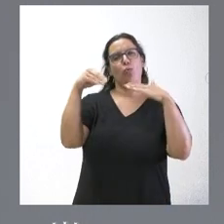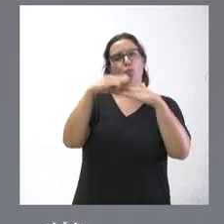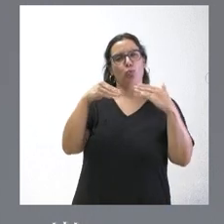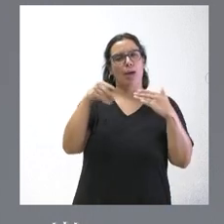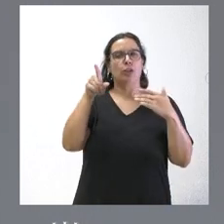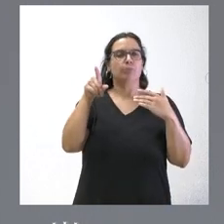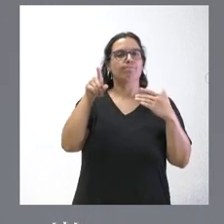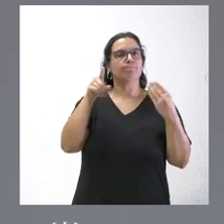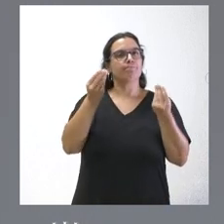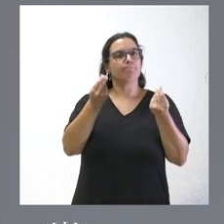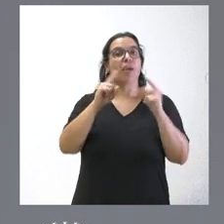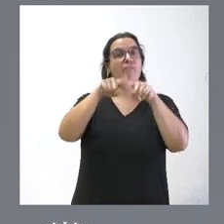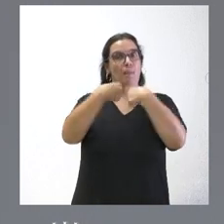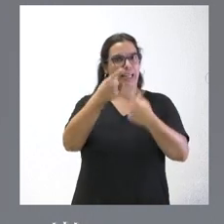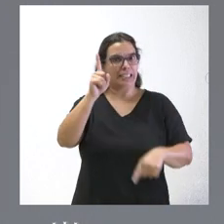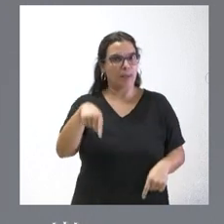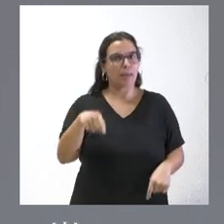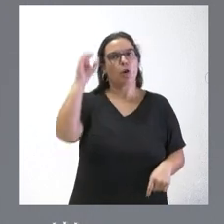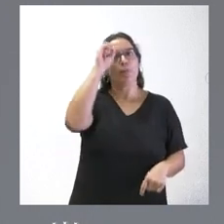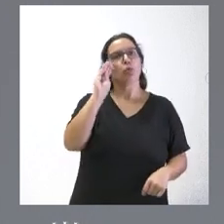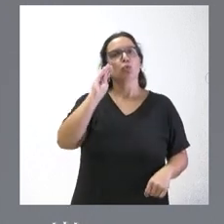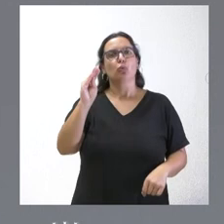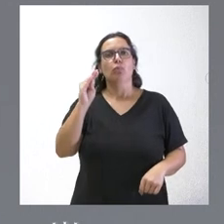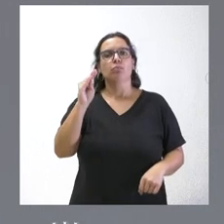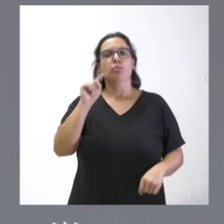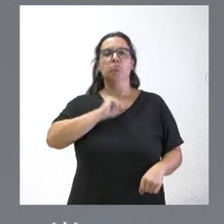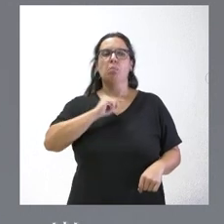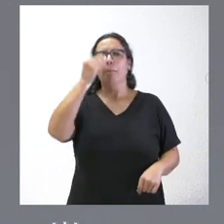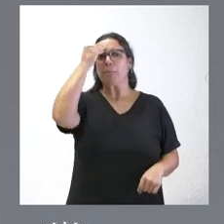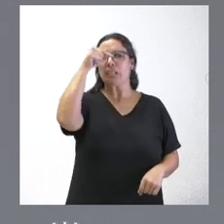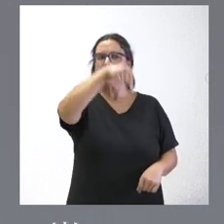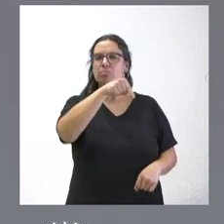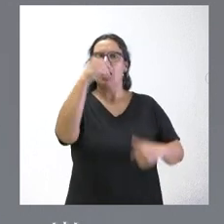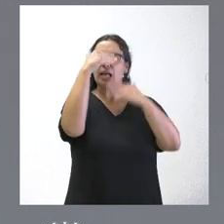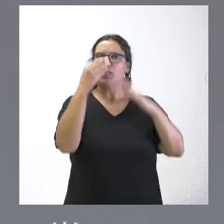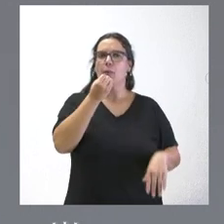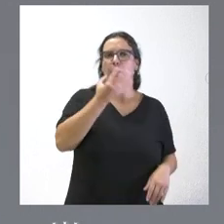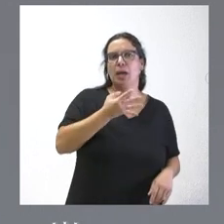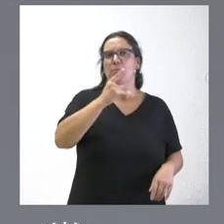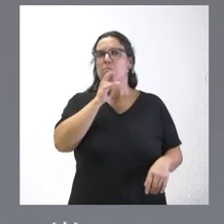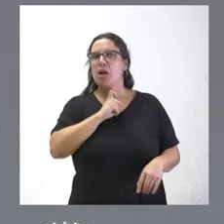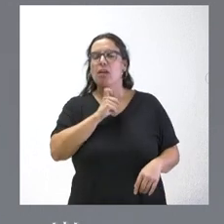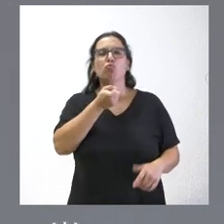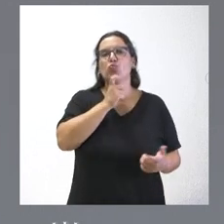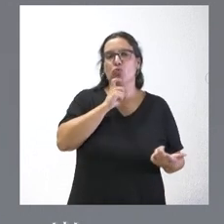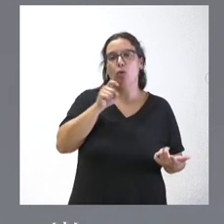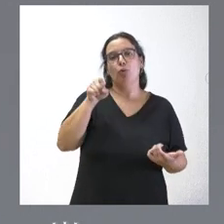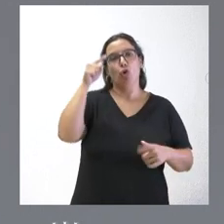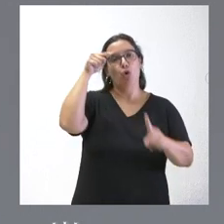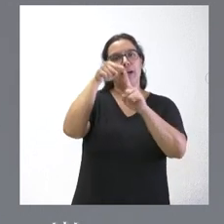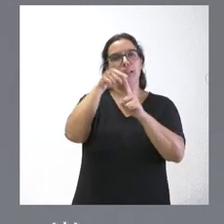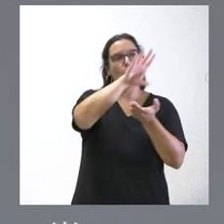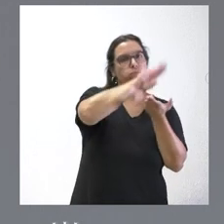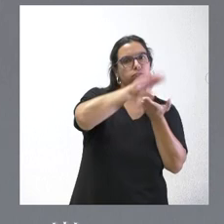de las familias al respecto sobre la atención que se está prestando en los centros Ese es el objetivo hacer